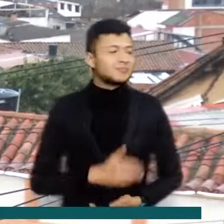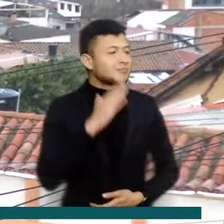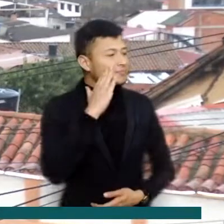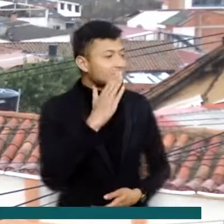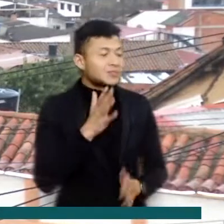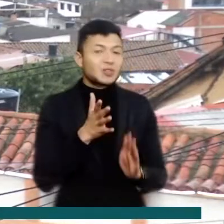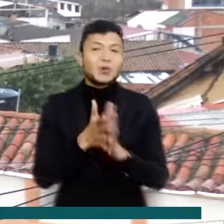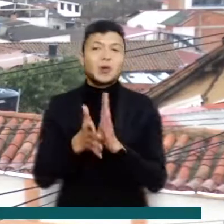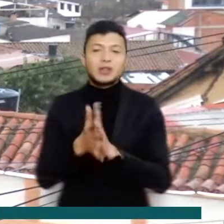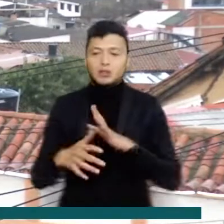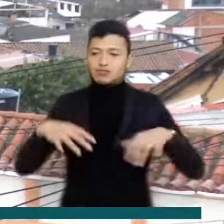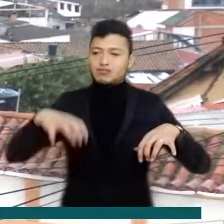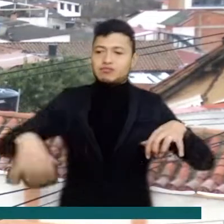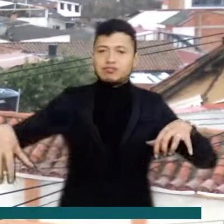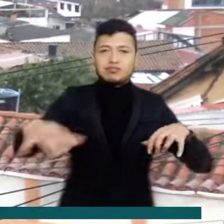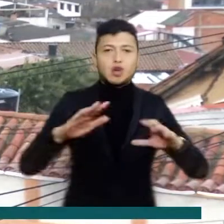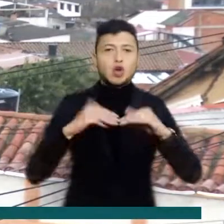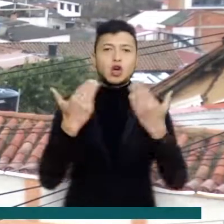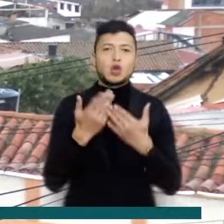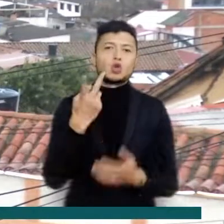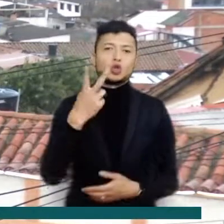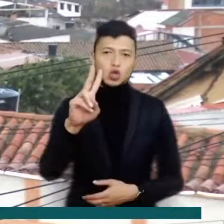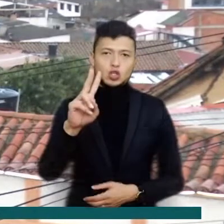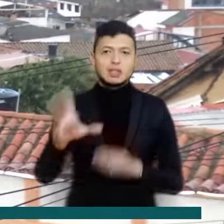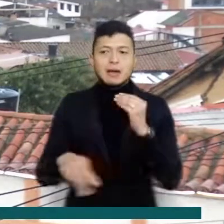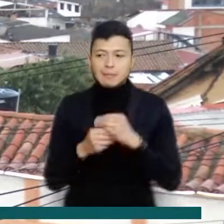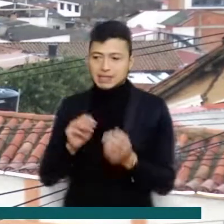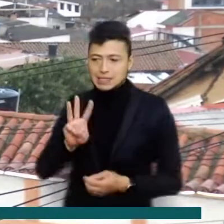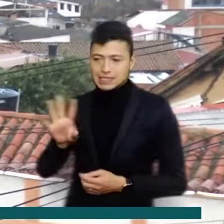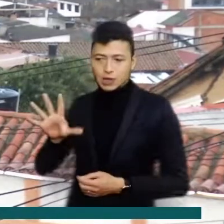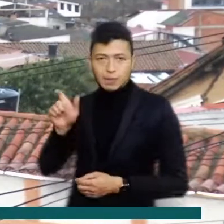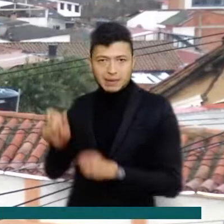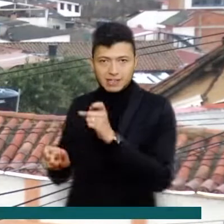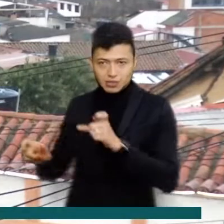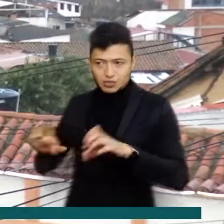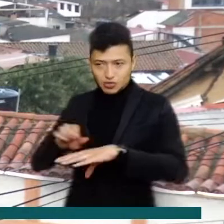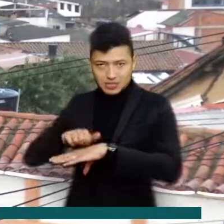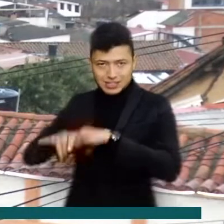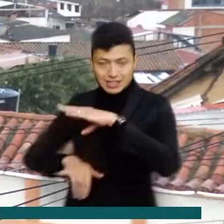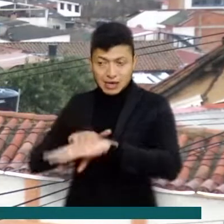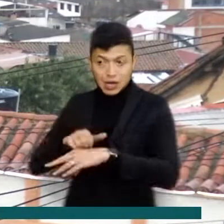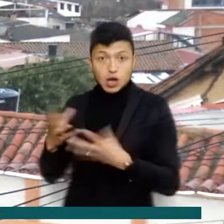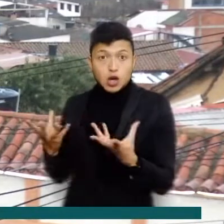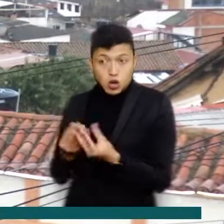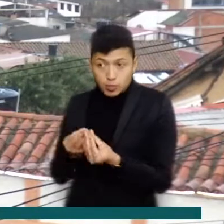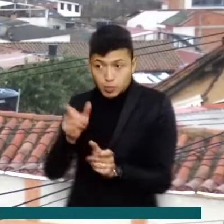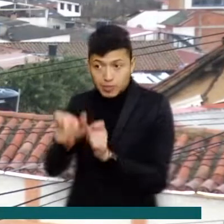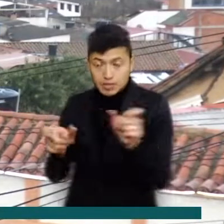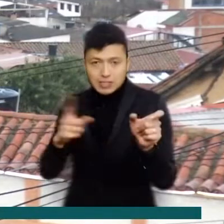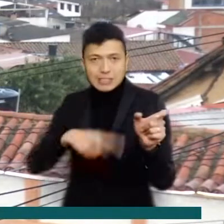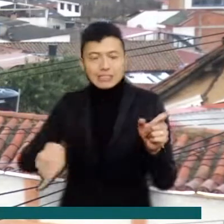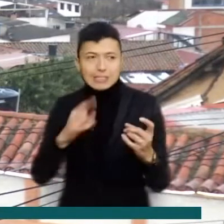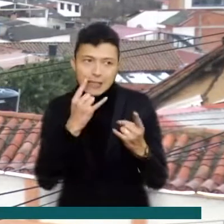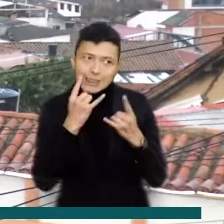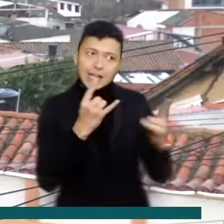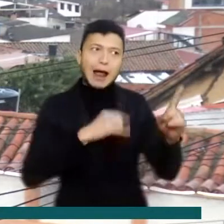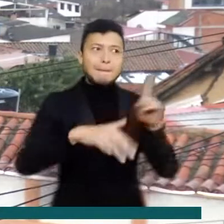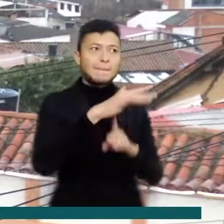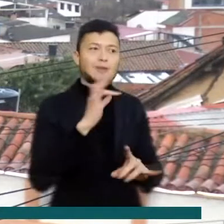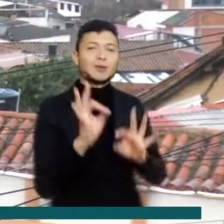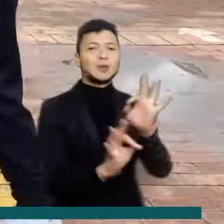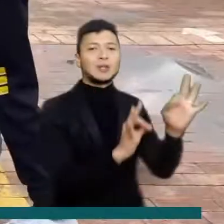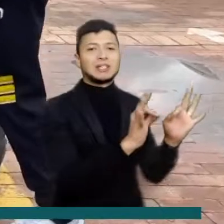Mabel, pues 12 sedes educativas y 35 recicladores hacen parte de este grupo de personas que se están actualmente interesando por el medio